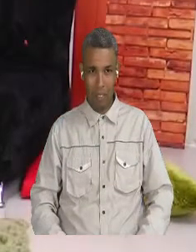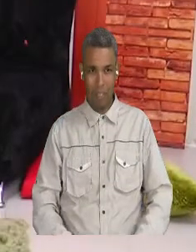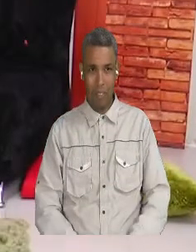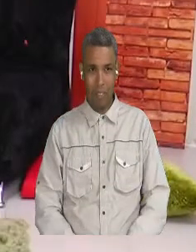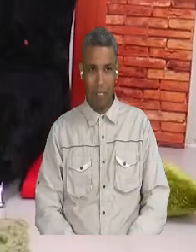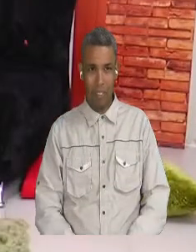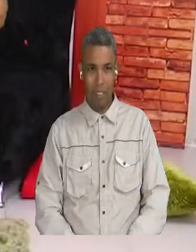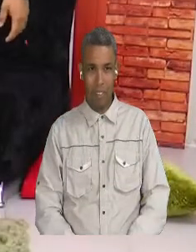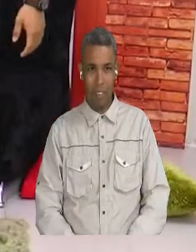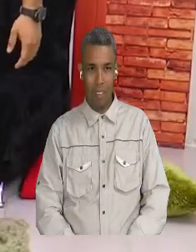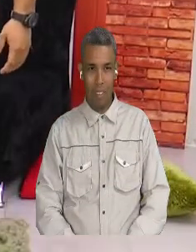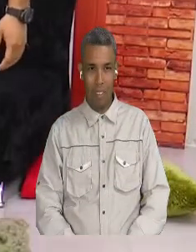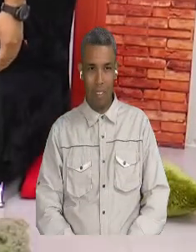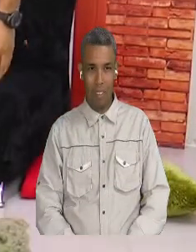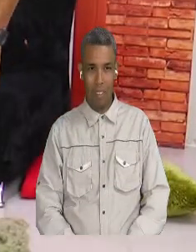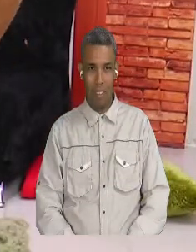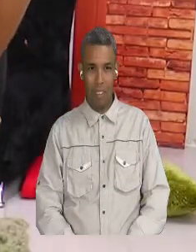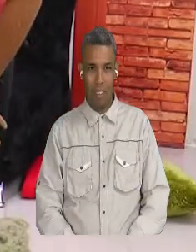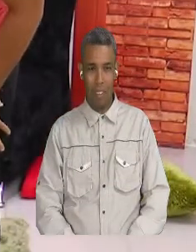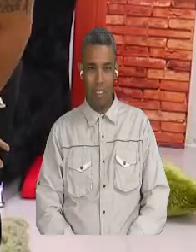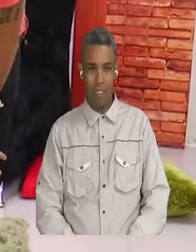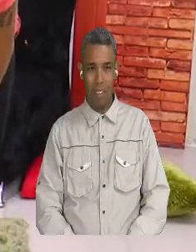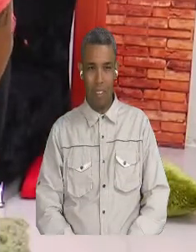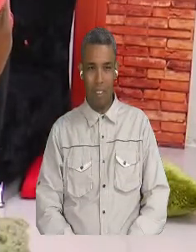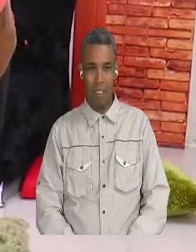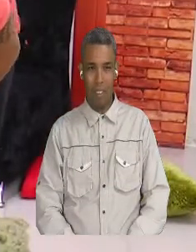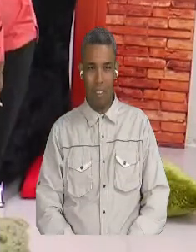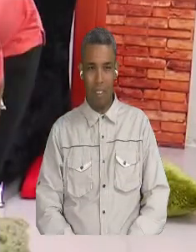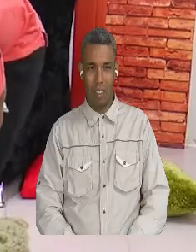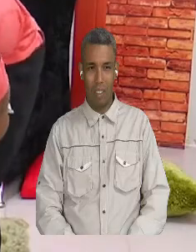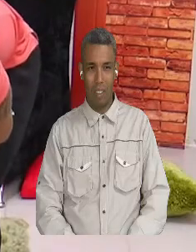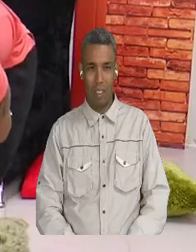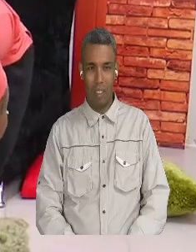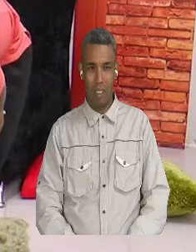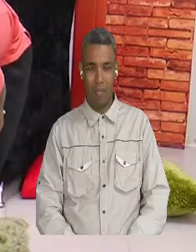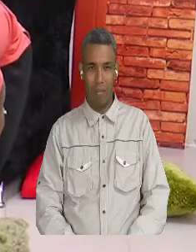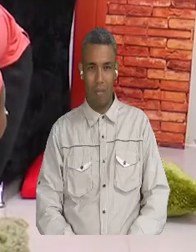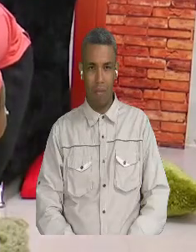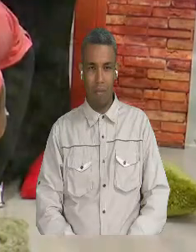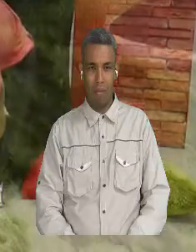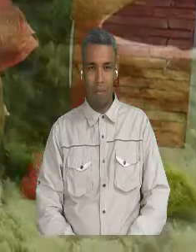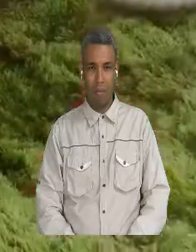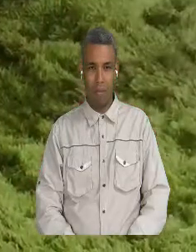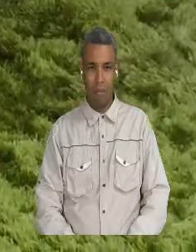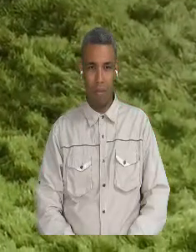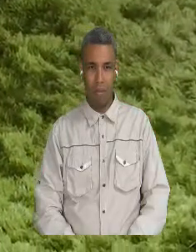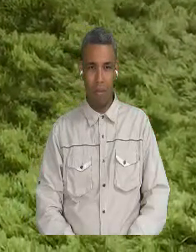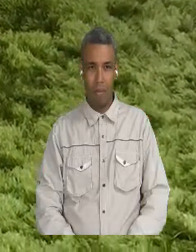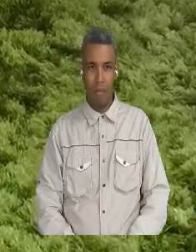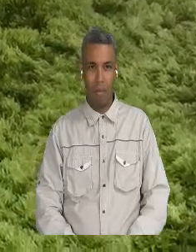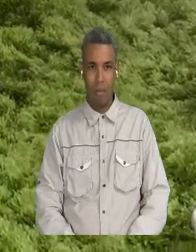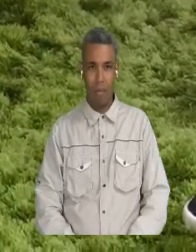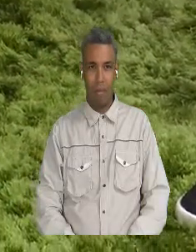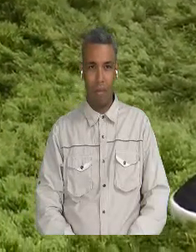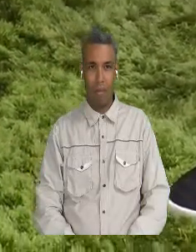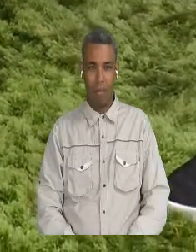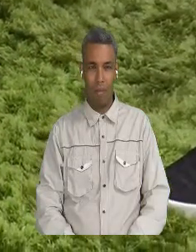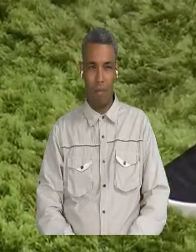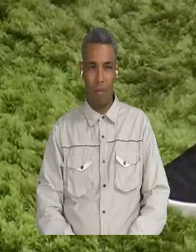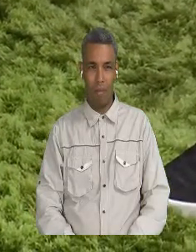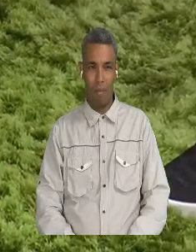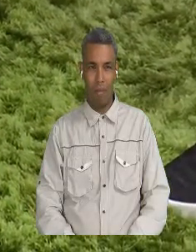¿Sí? Exacto. Aquí es. Exacto. El codo en línea con el hombro. Y la cadera siempre tiene que